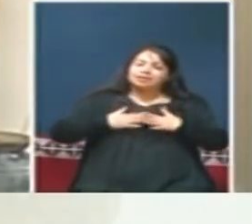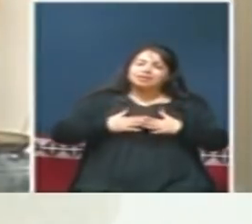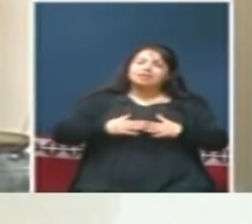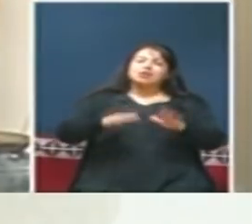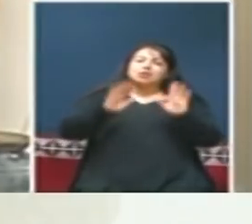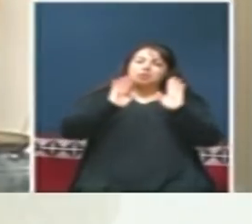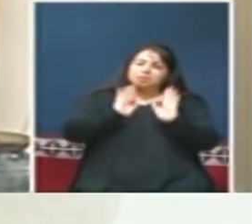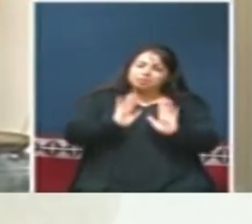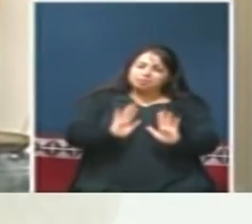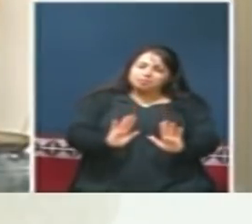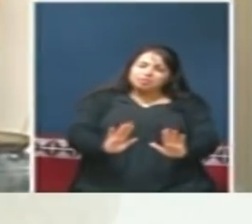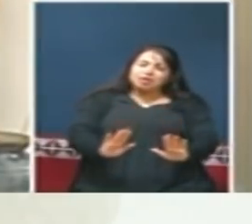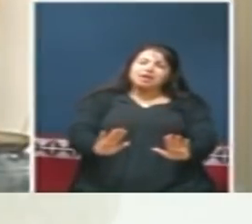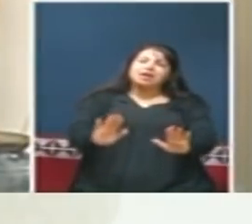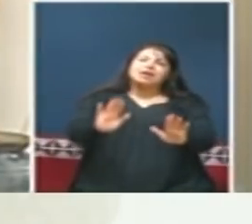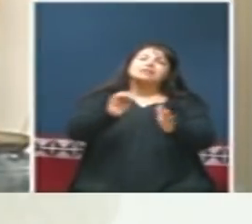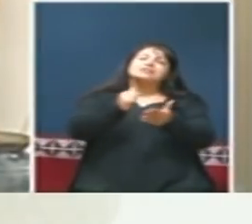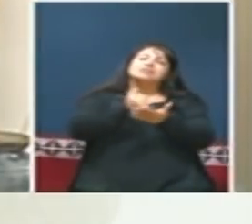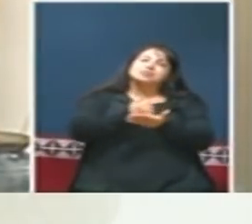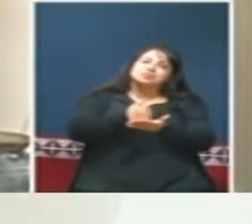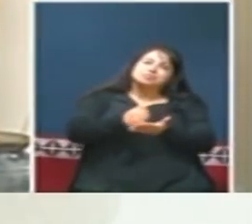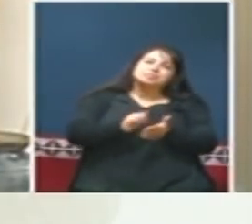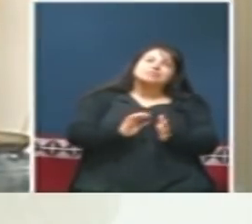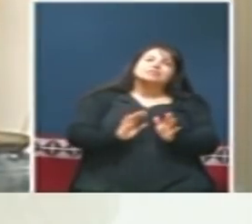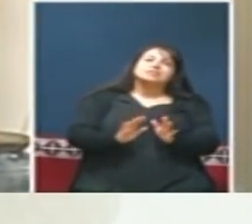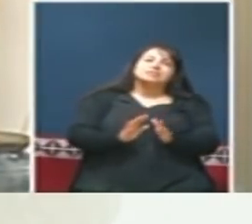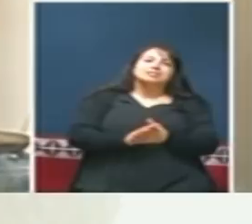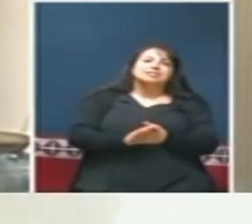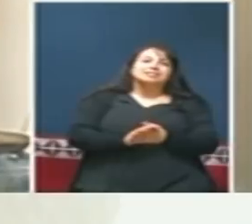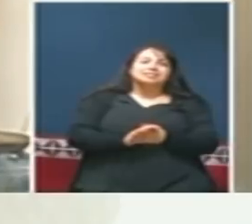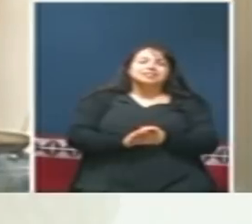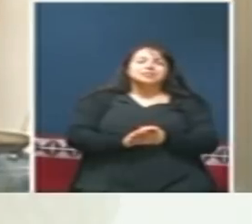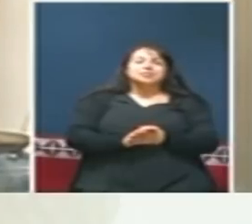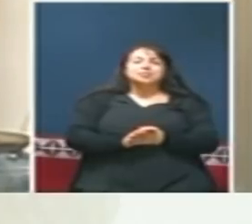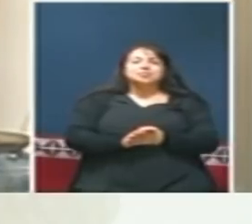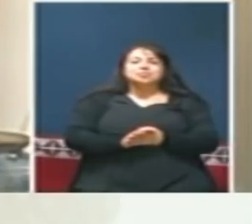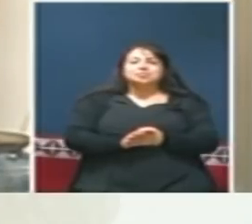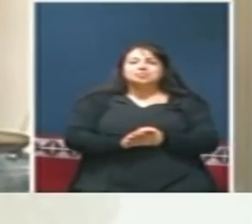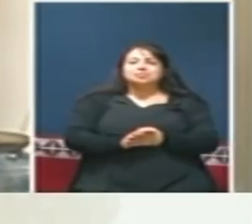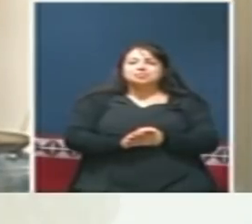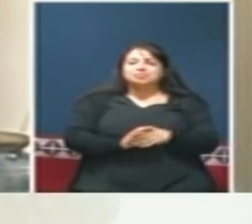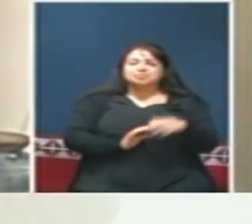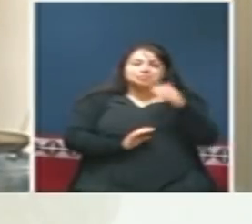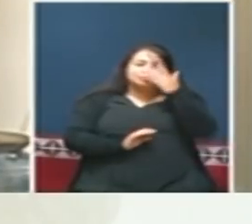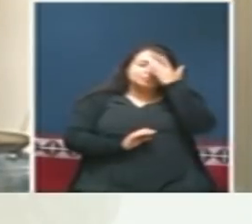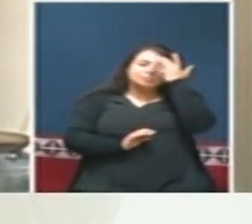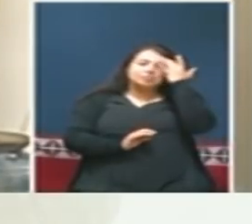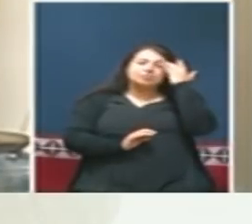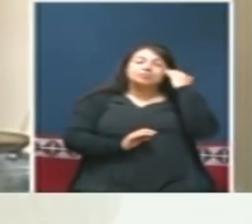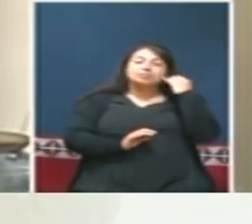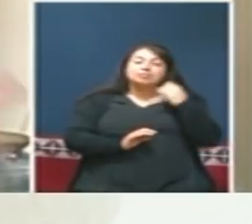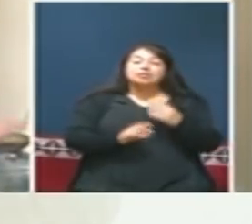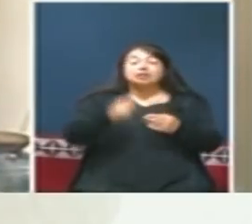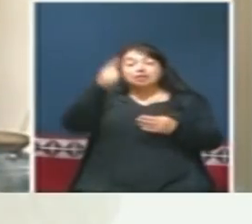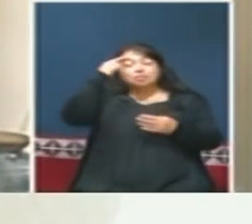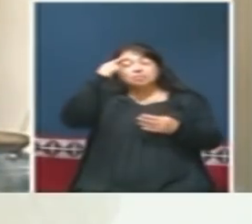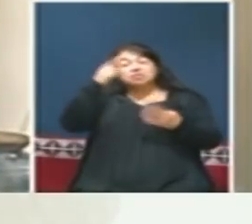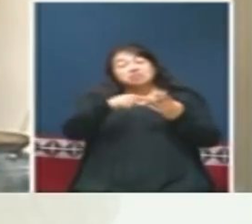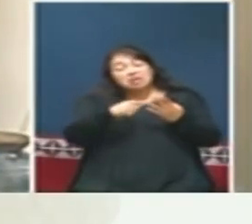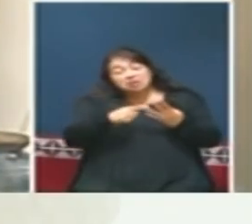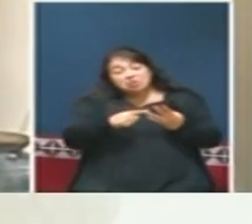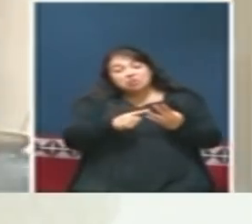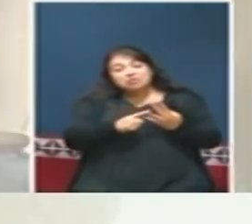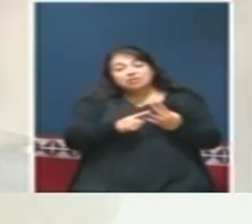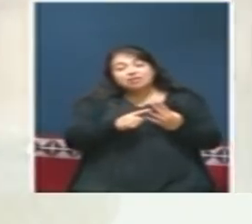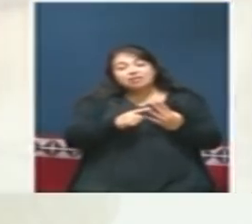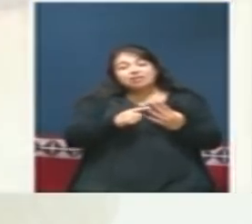todo tranquilo, lleva su tiempo. Y hasta el día de hoy lo aplica, ¿no? Y otra cosa que era